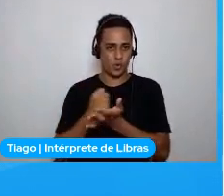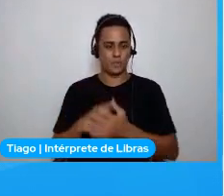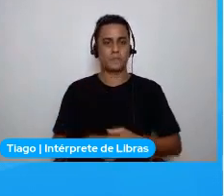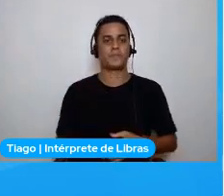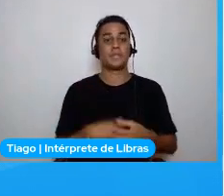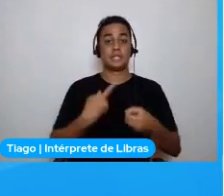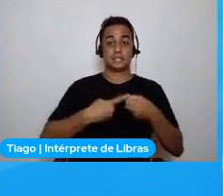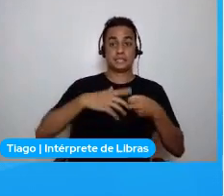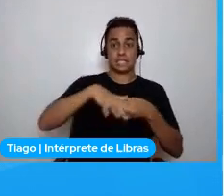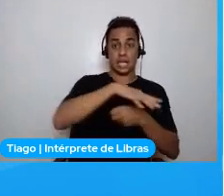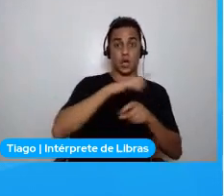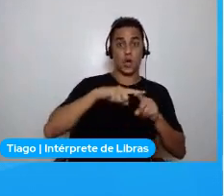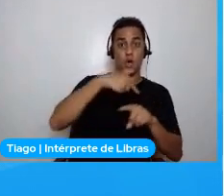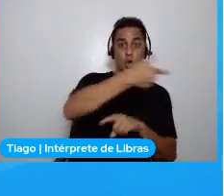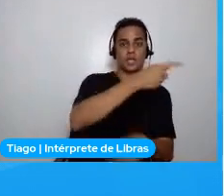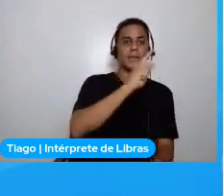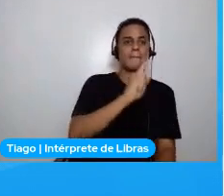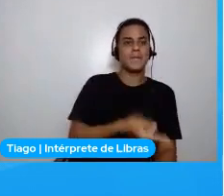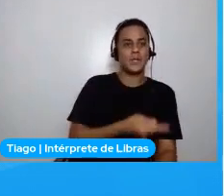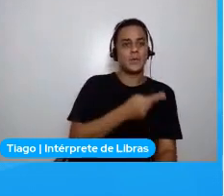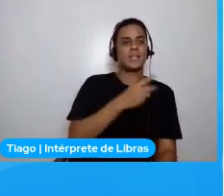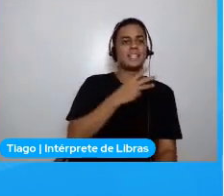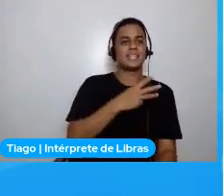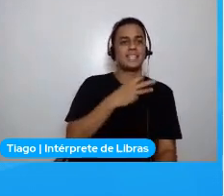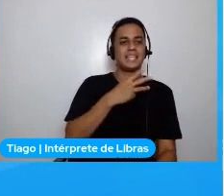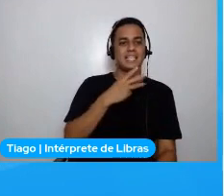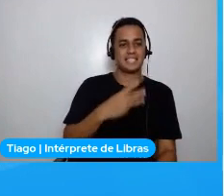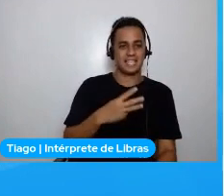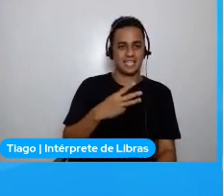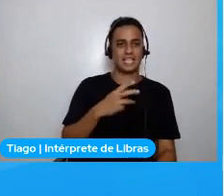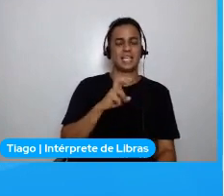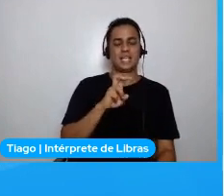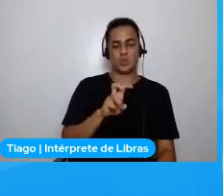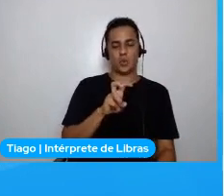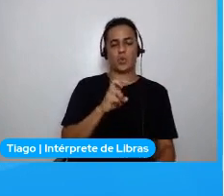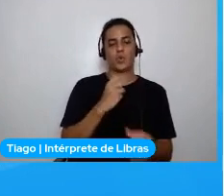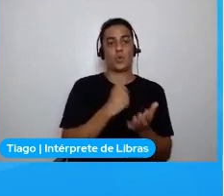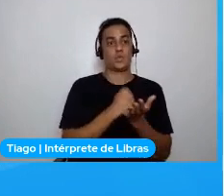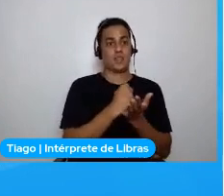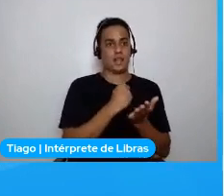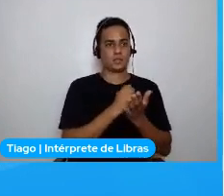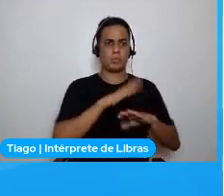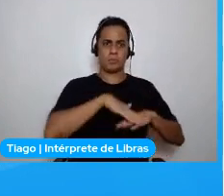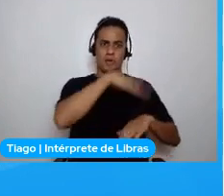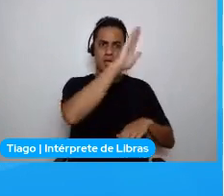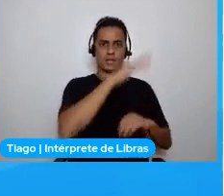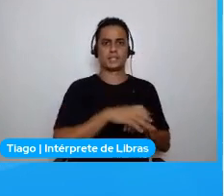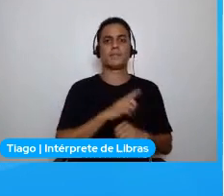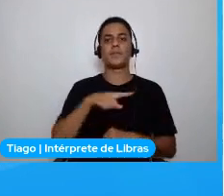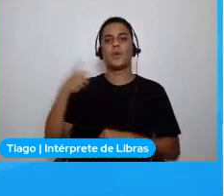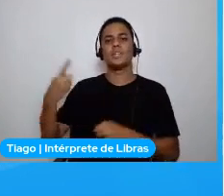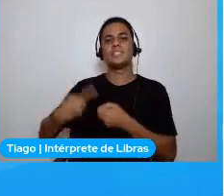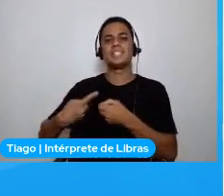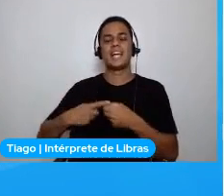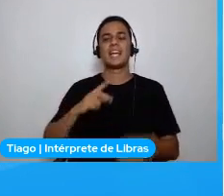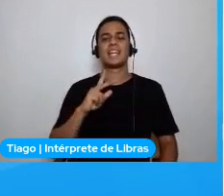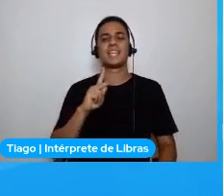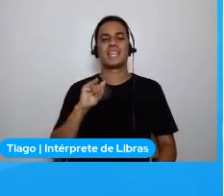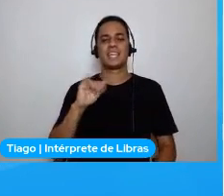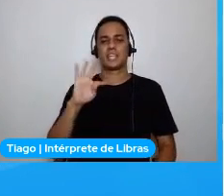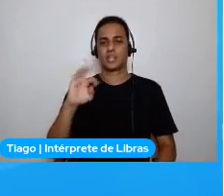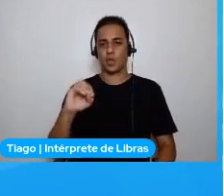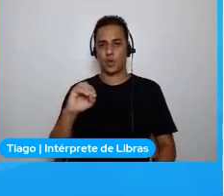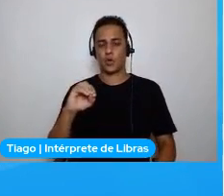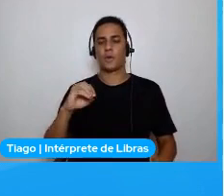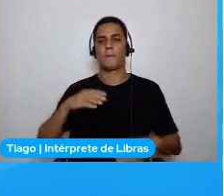con 1,035 contratos, es la provincia que más contratos hizo. Y la ciudad de Quito, con 649